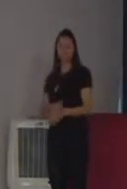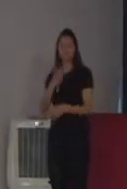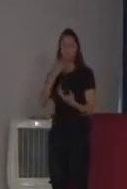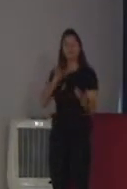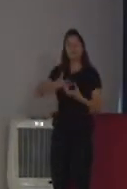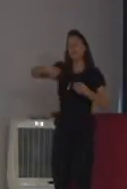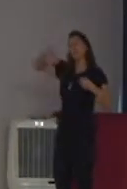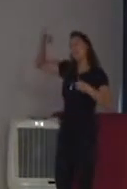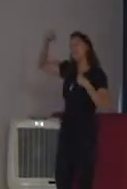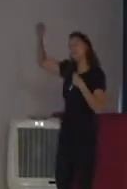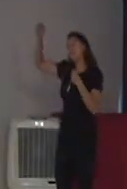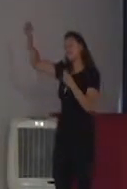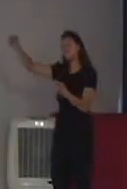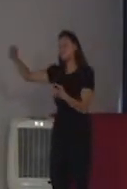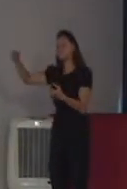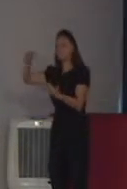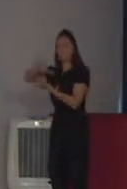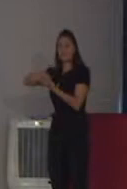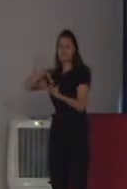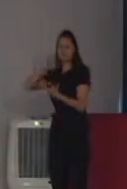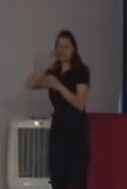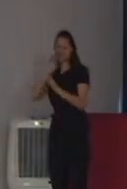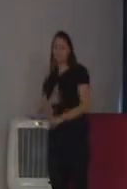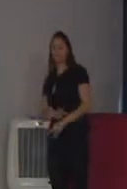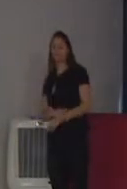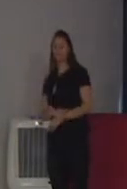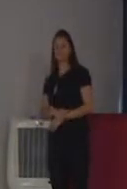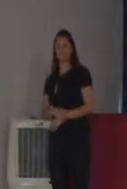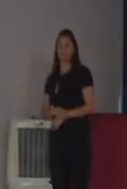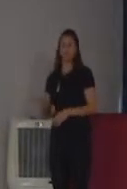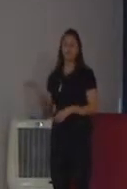de exigibilidad, no tenga ningún reconocimiento.